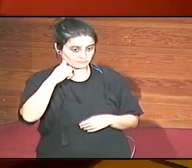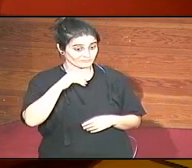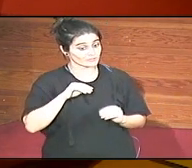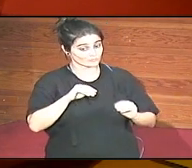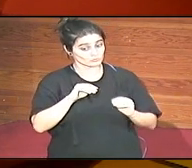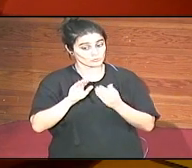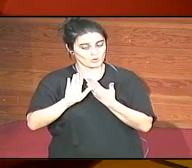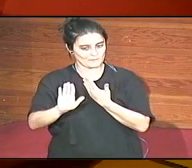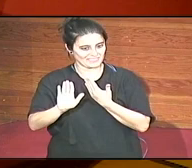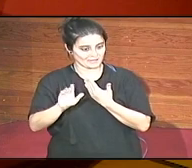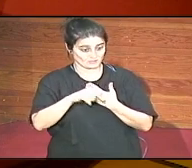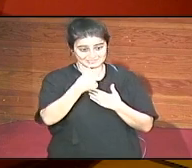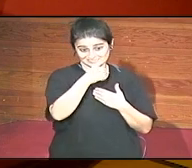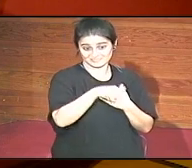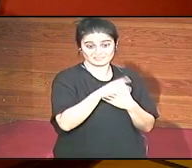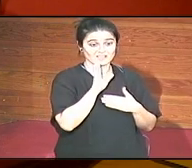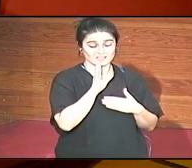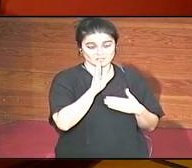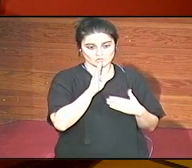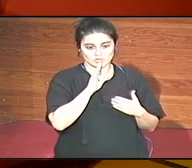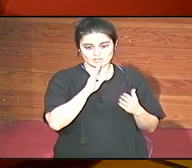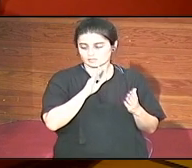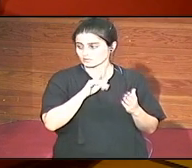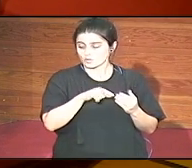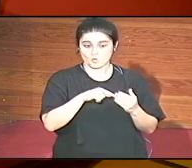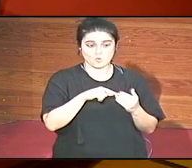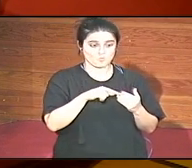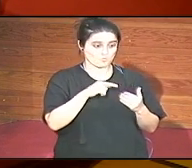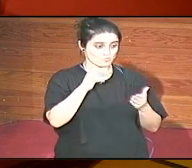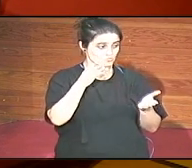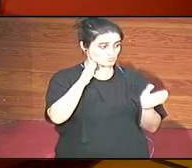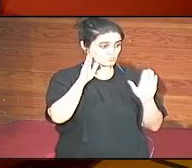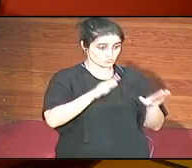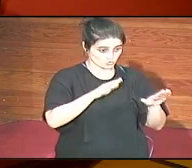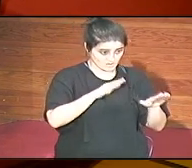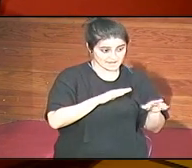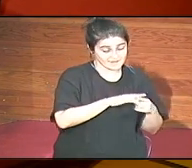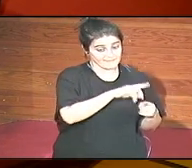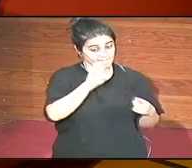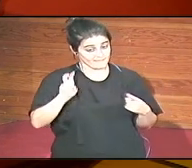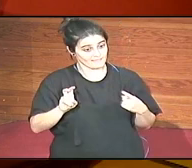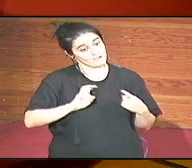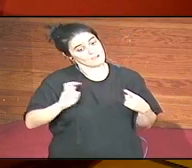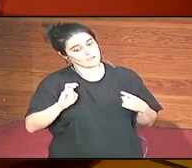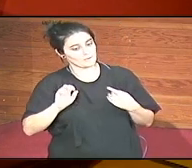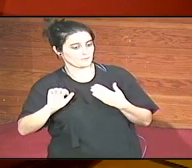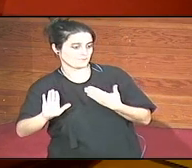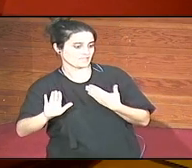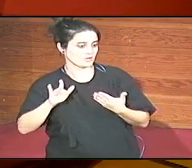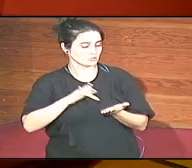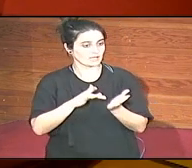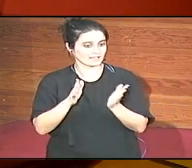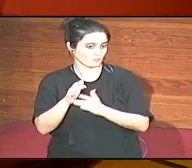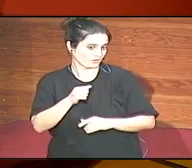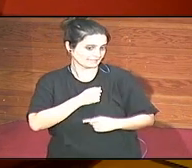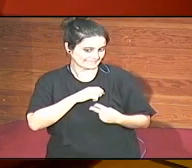el era cristiano y su vecino era el era musulmán su vecino era cristiano y hubo un momento que hubo